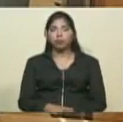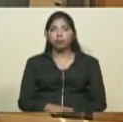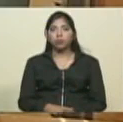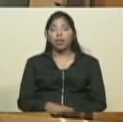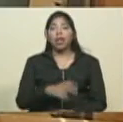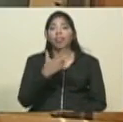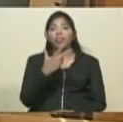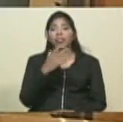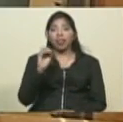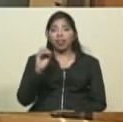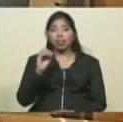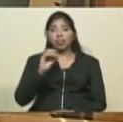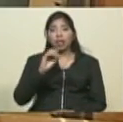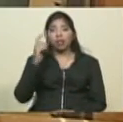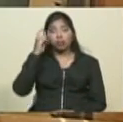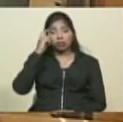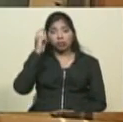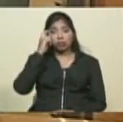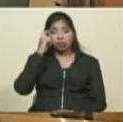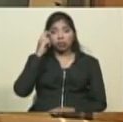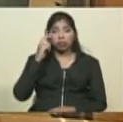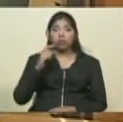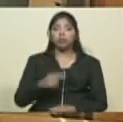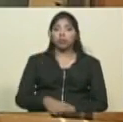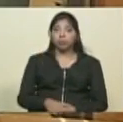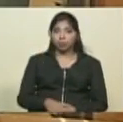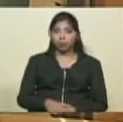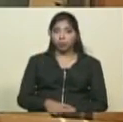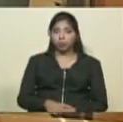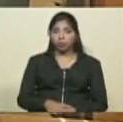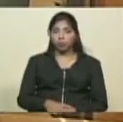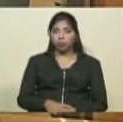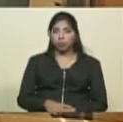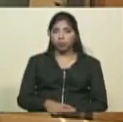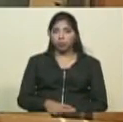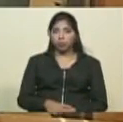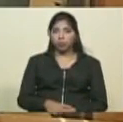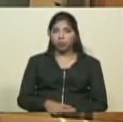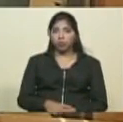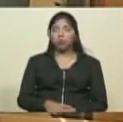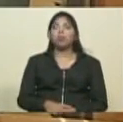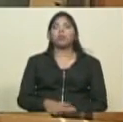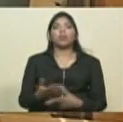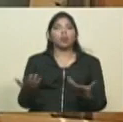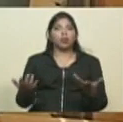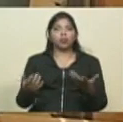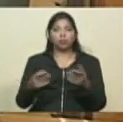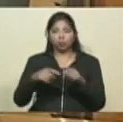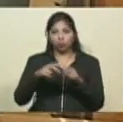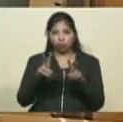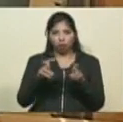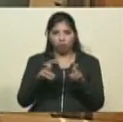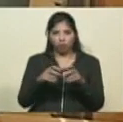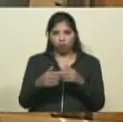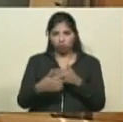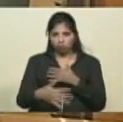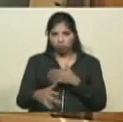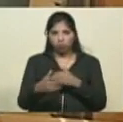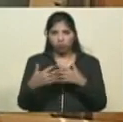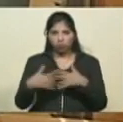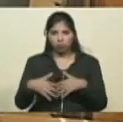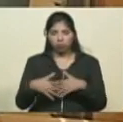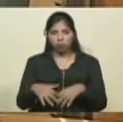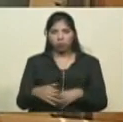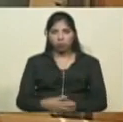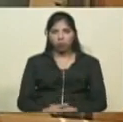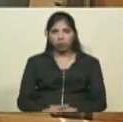30 días del sistema de facturación electrónica para los grandes contribuyentes. La reactivación del programa de incentivos